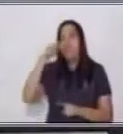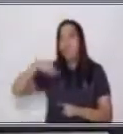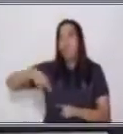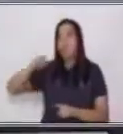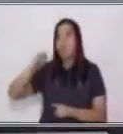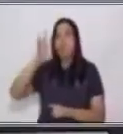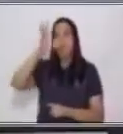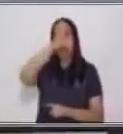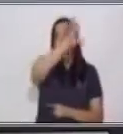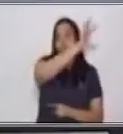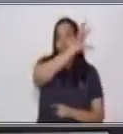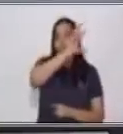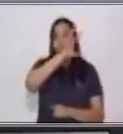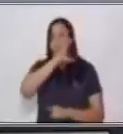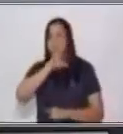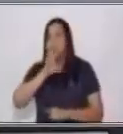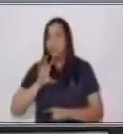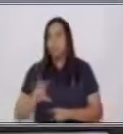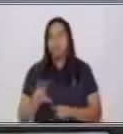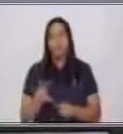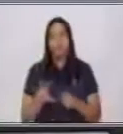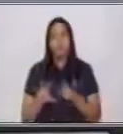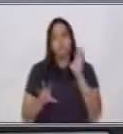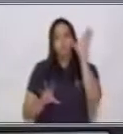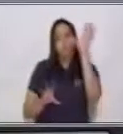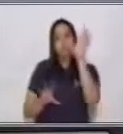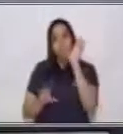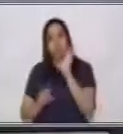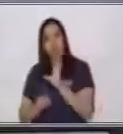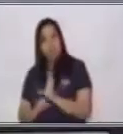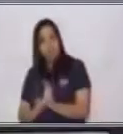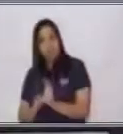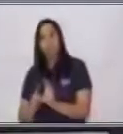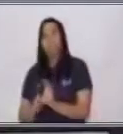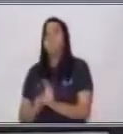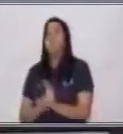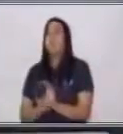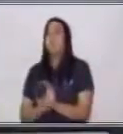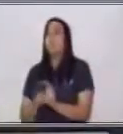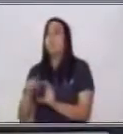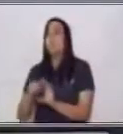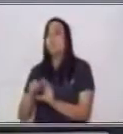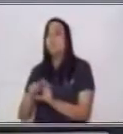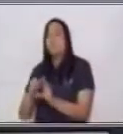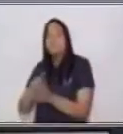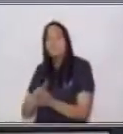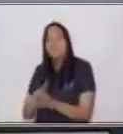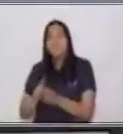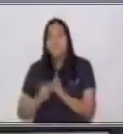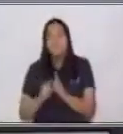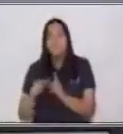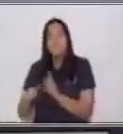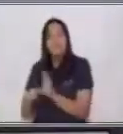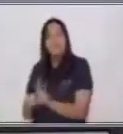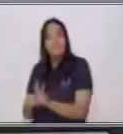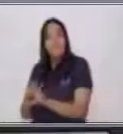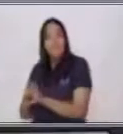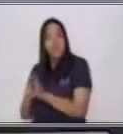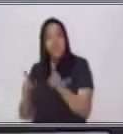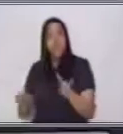7 dividido 16, 5 dividido 16, ¿sí? Entonces todos estos números